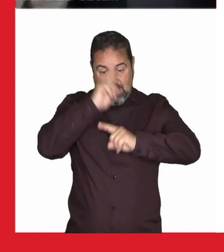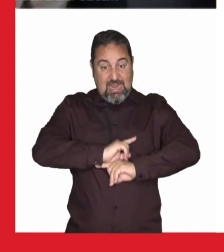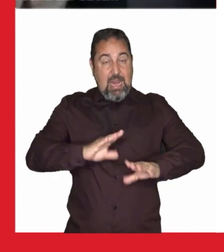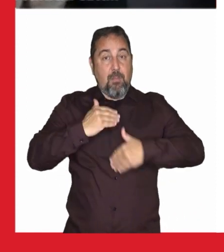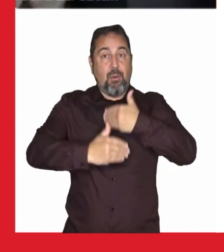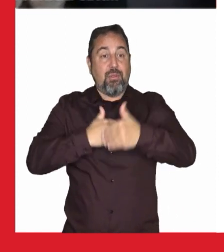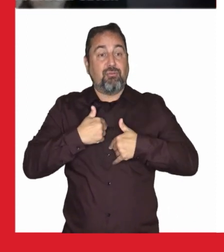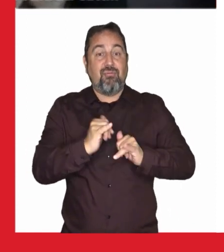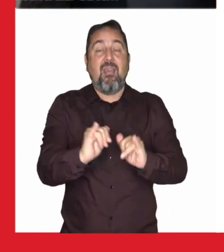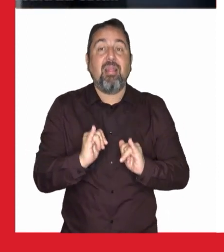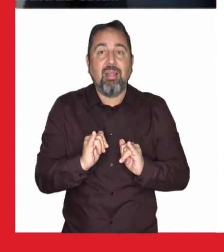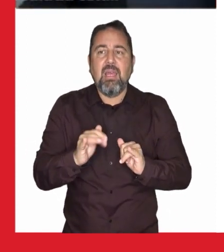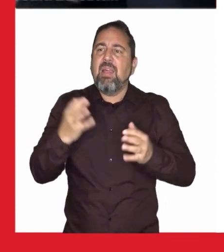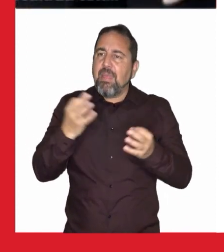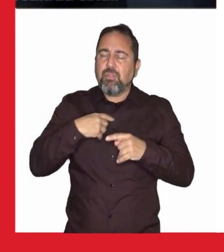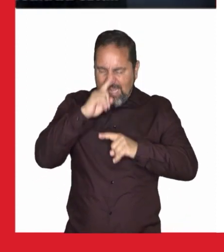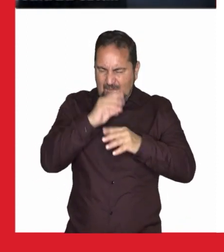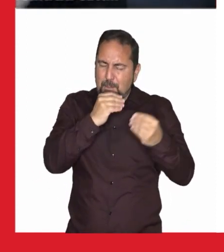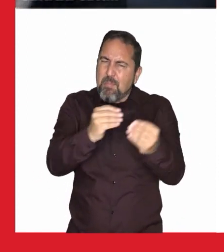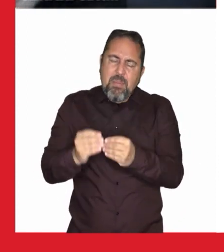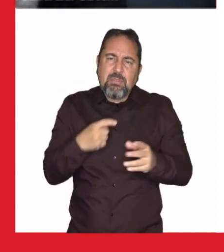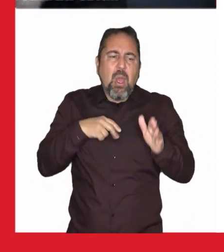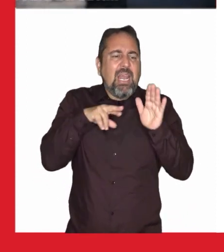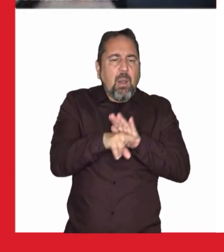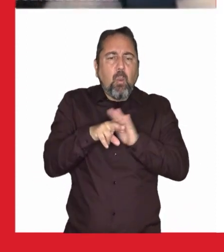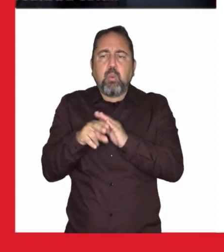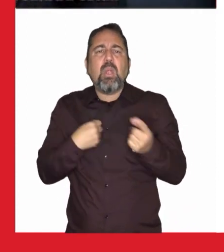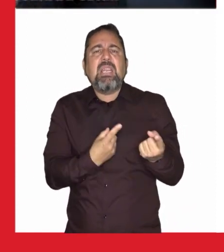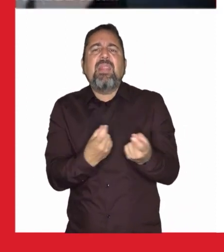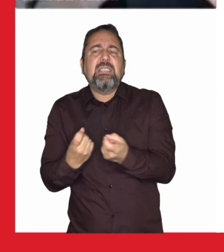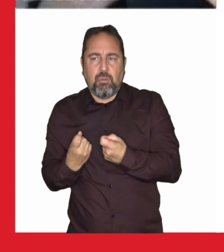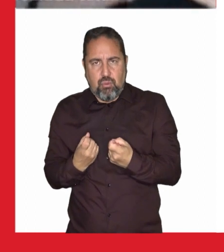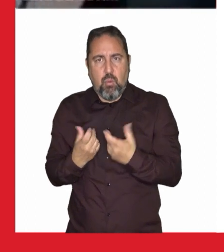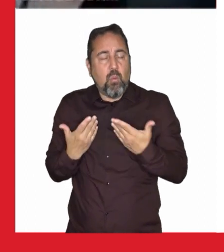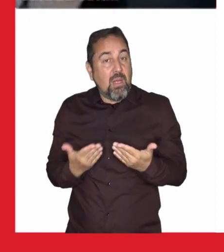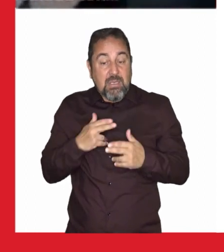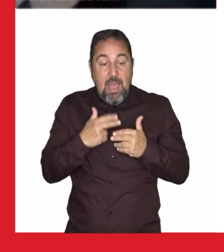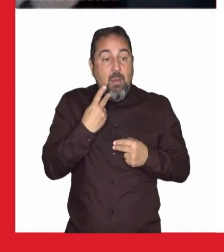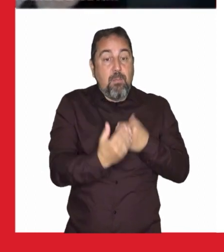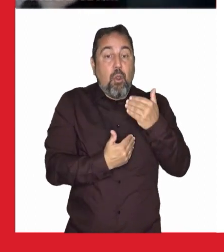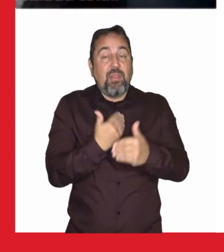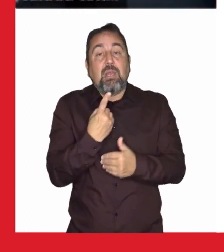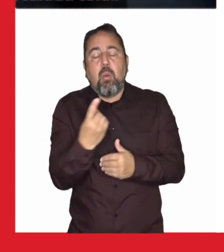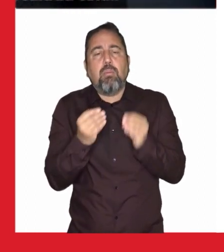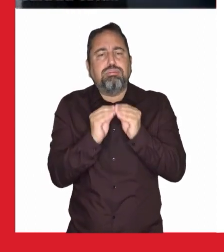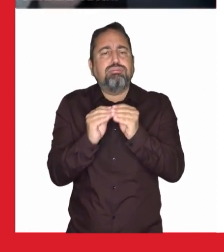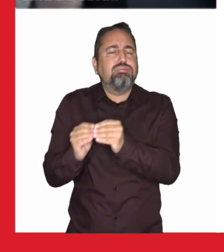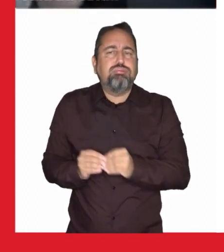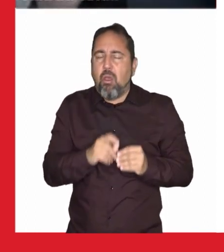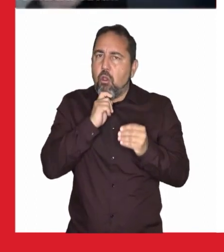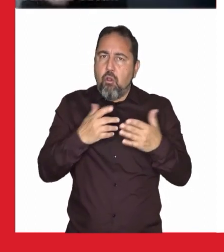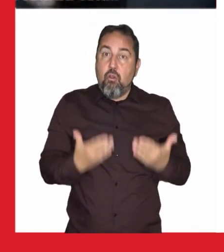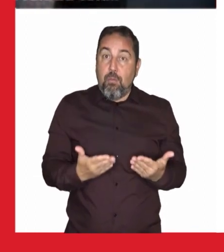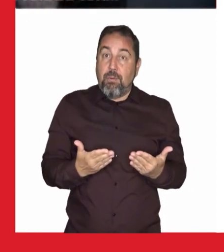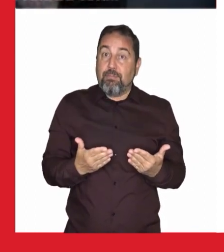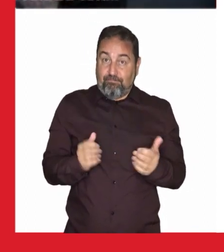que hay que hacer en un negocio. Y una vez que tengo claro los procesos que tengo que clarificar bien qué recursos necesito para que cada uno de